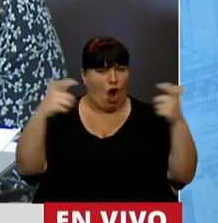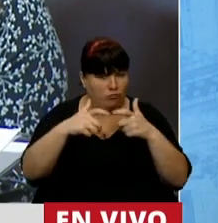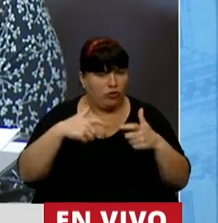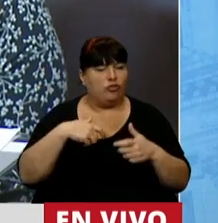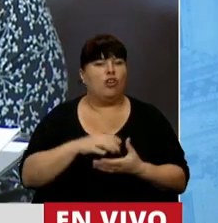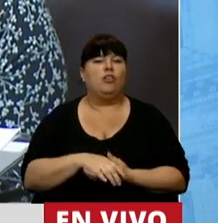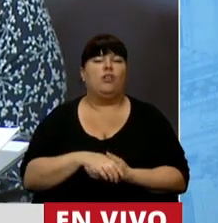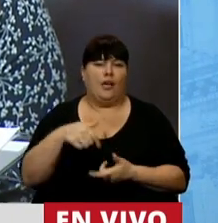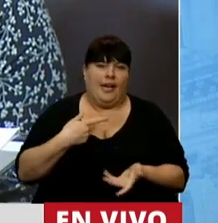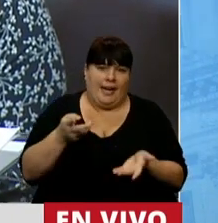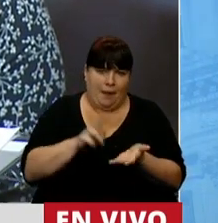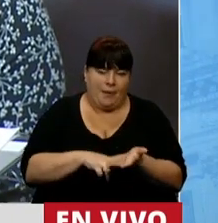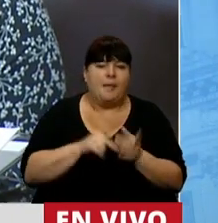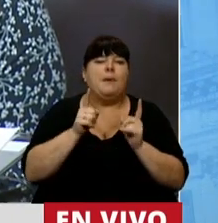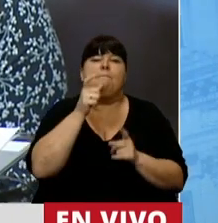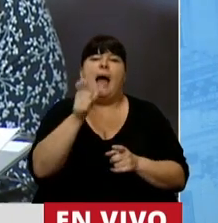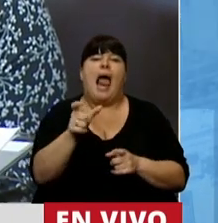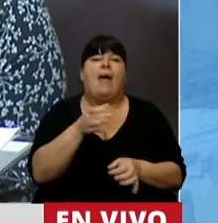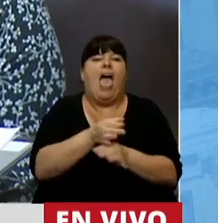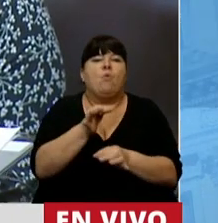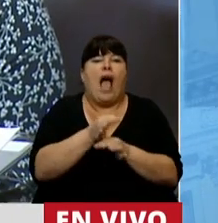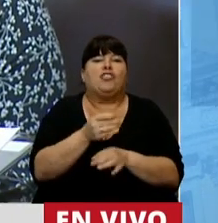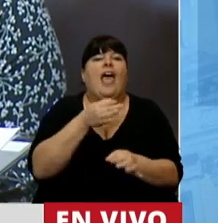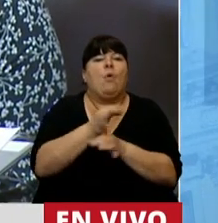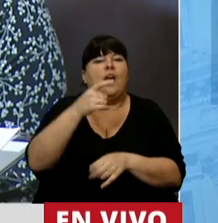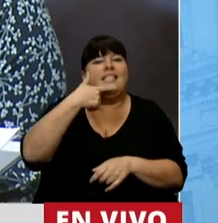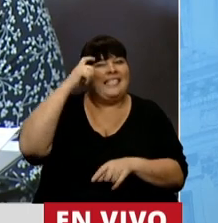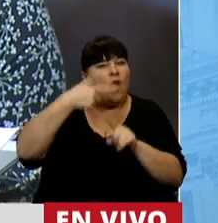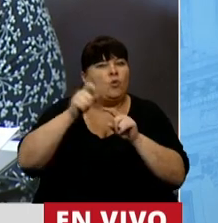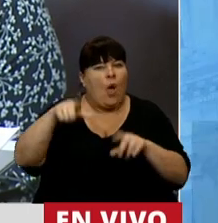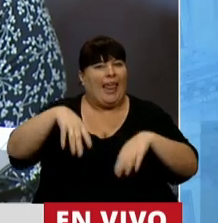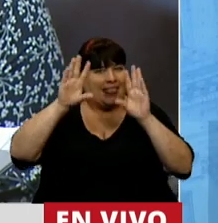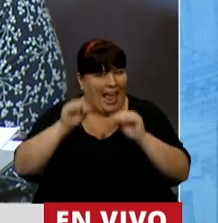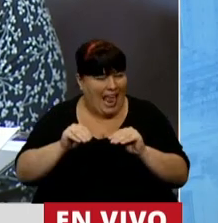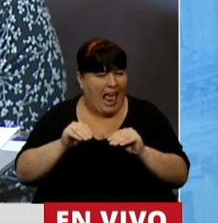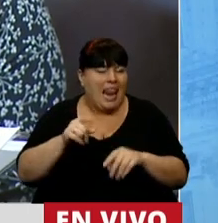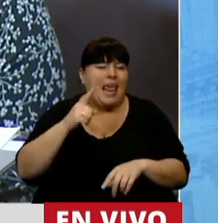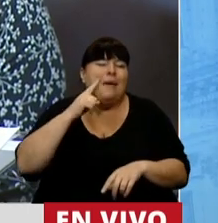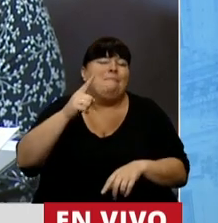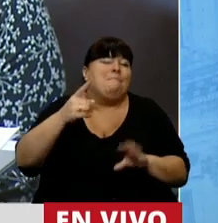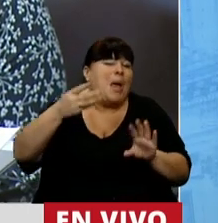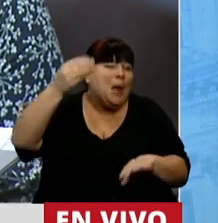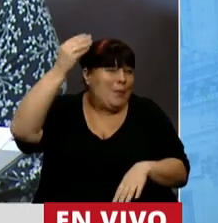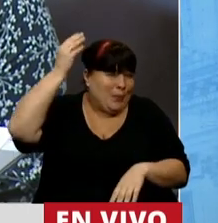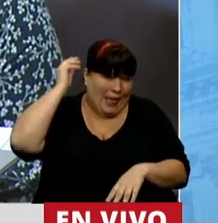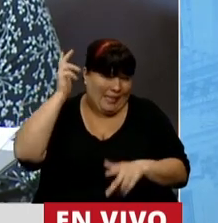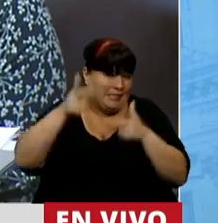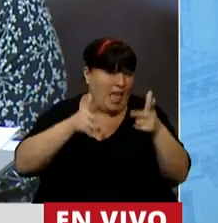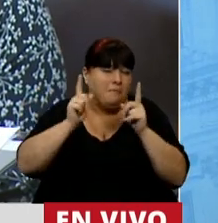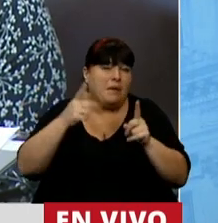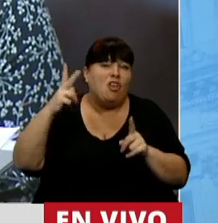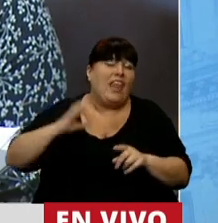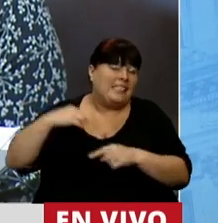comisiones, se ha repetido la palabra educación y educación sexual integral miles o decenas de miles de veces en